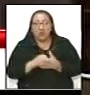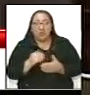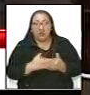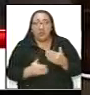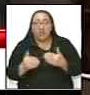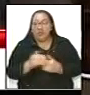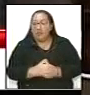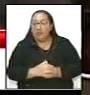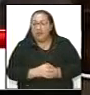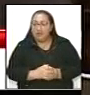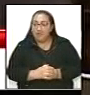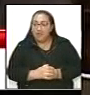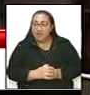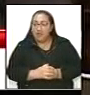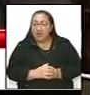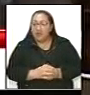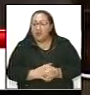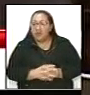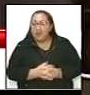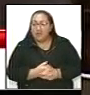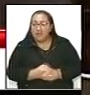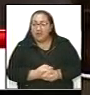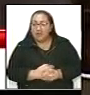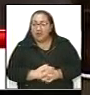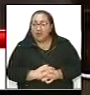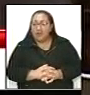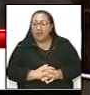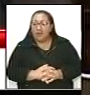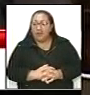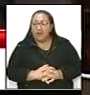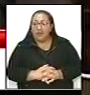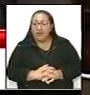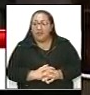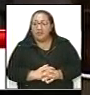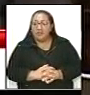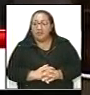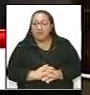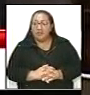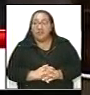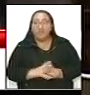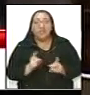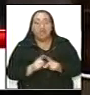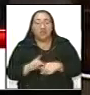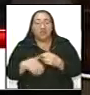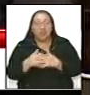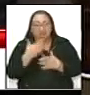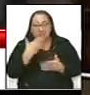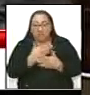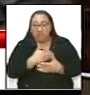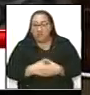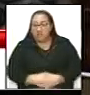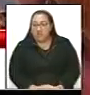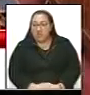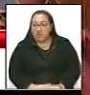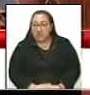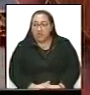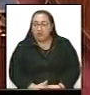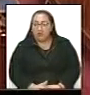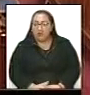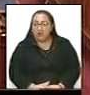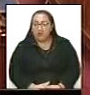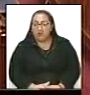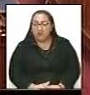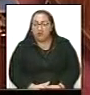adelante podemos ir perfeccionando, y estoy seguro que lo podemos lograr. Gracias, presidente. Gracias,